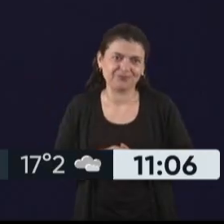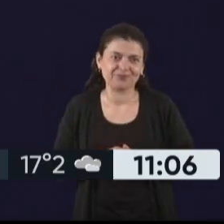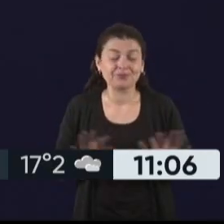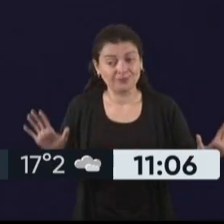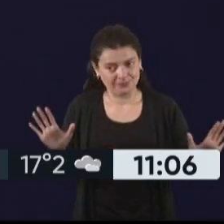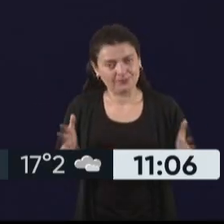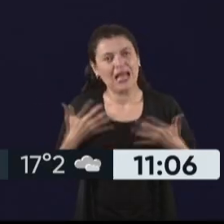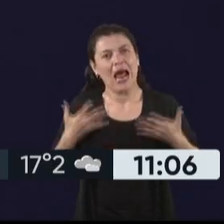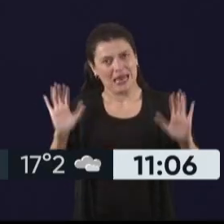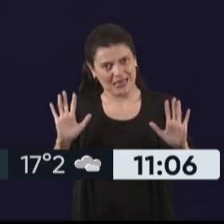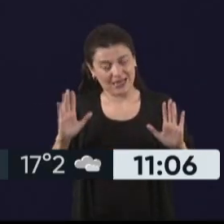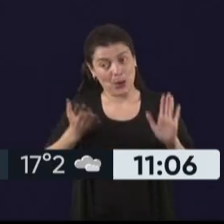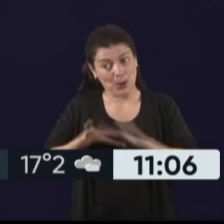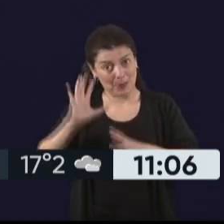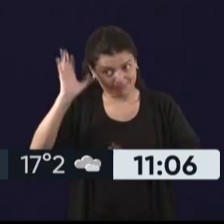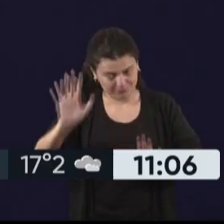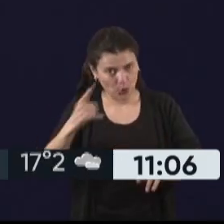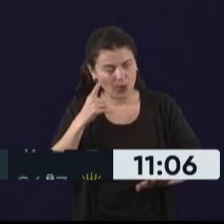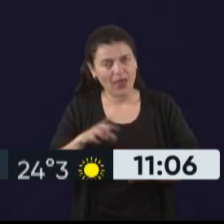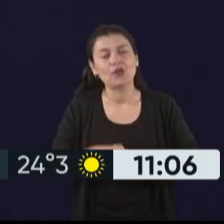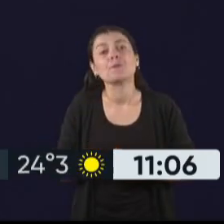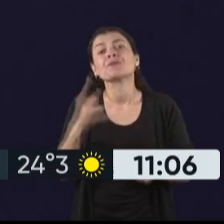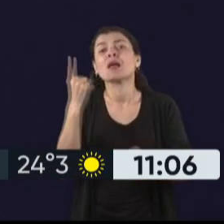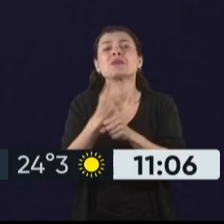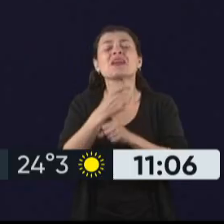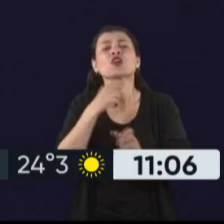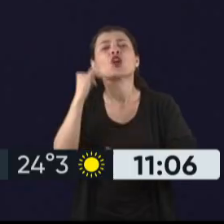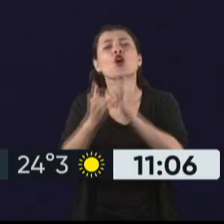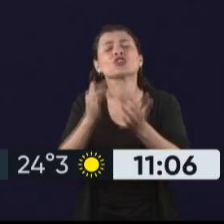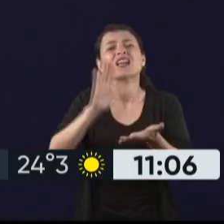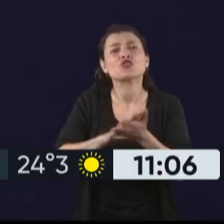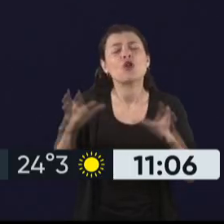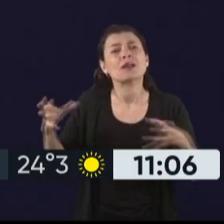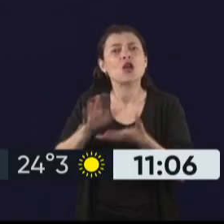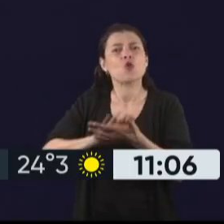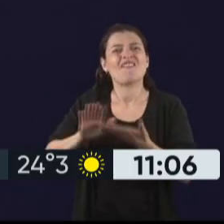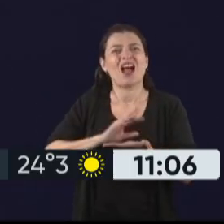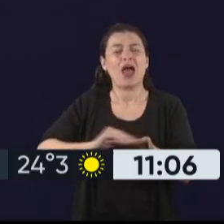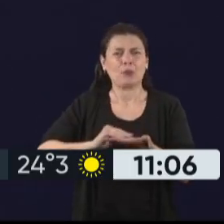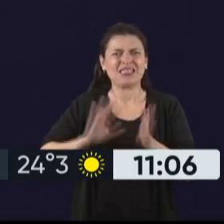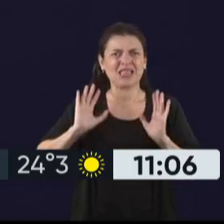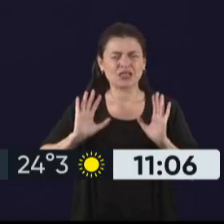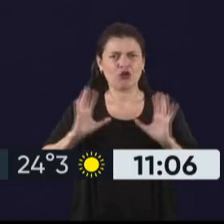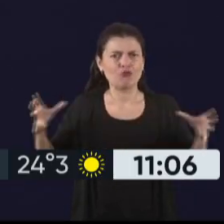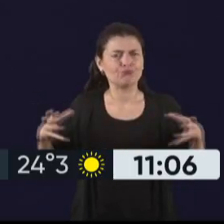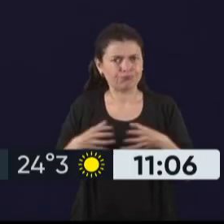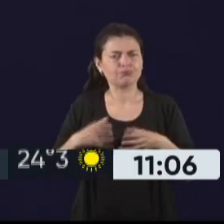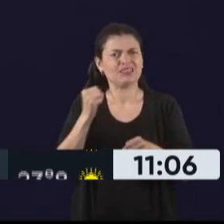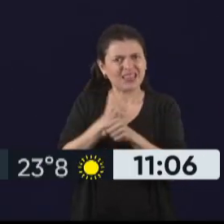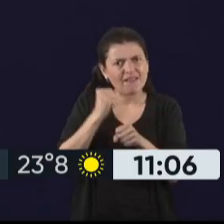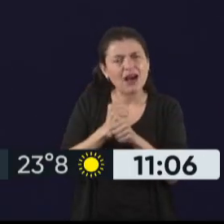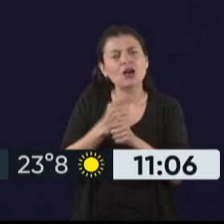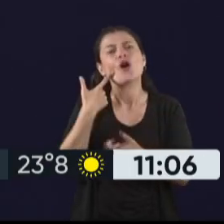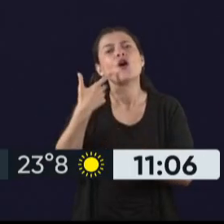mantengo la alegría. En primer lugar, contarles que fruto de la eficiencia de la nueva administración se van a